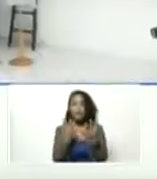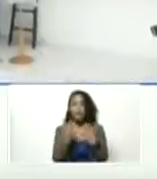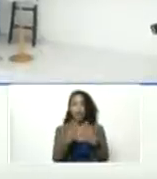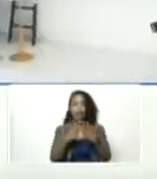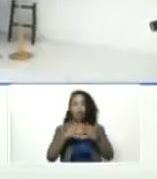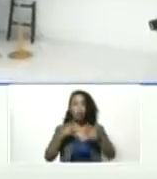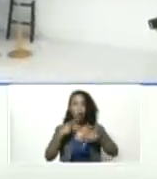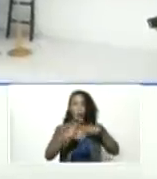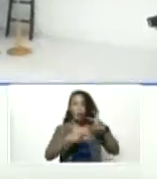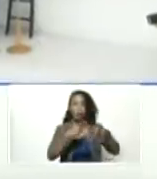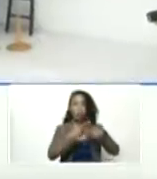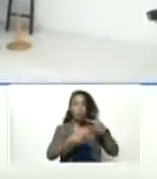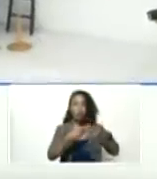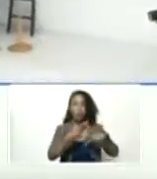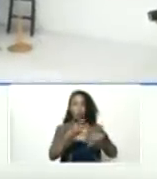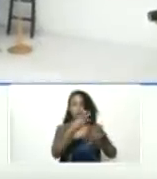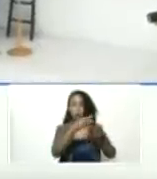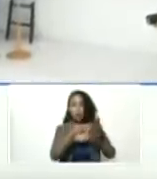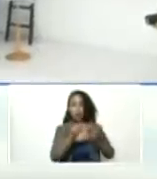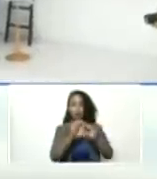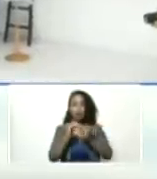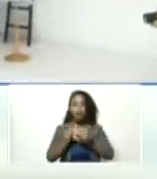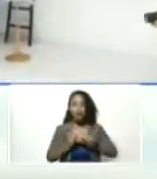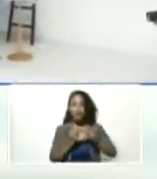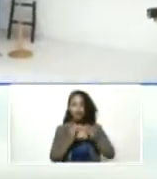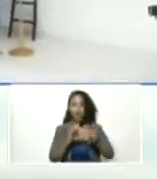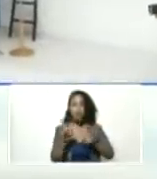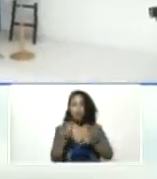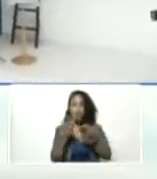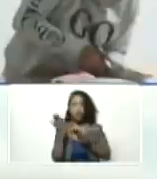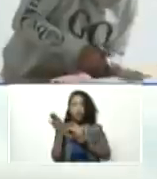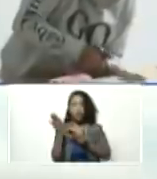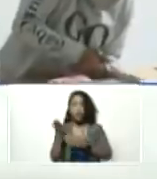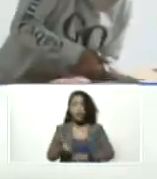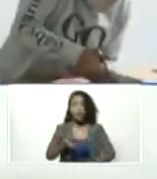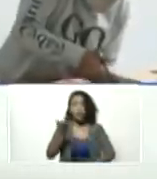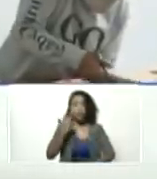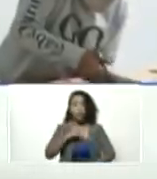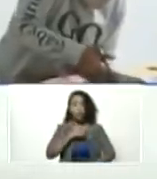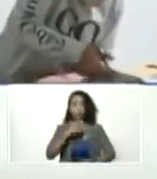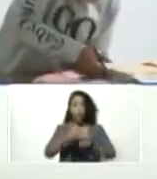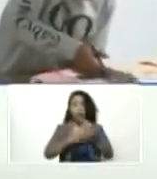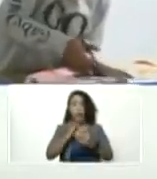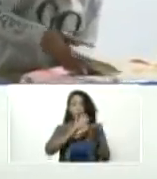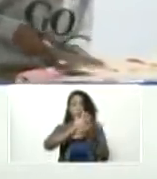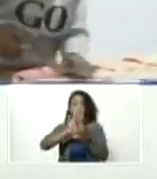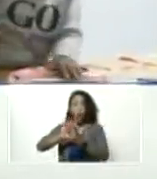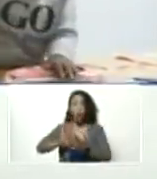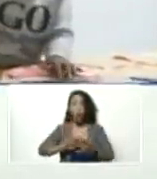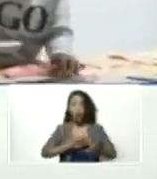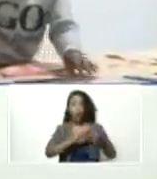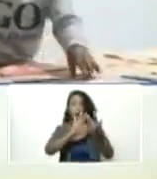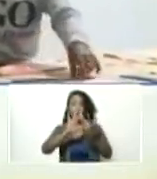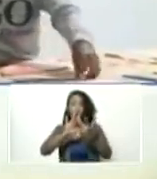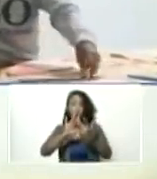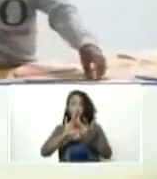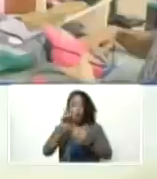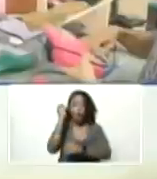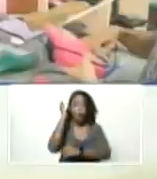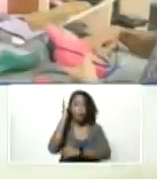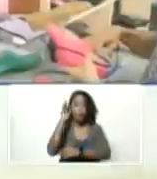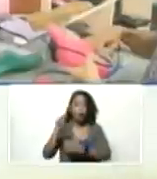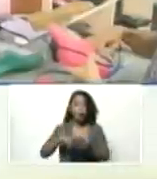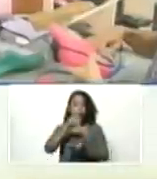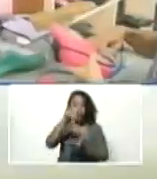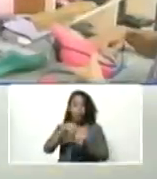los procesos productivos. Es muy importante, ¿no? Aquí estamos nosotros creando conexiones. La Asamblea